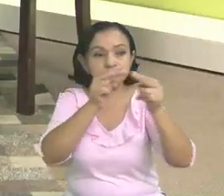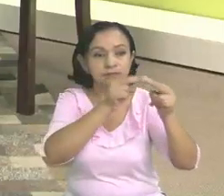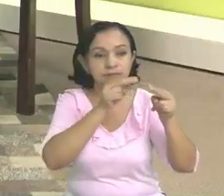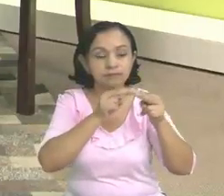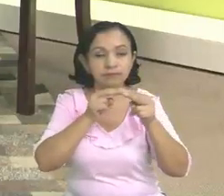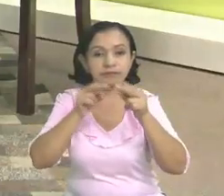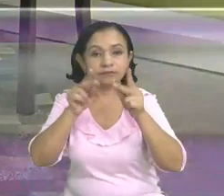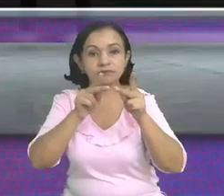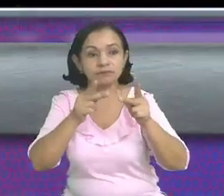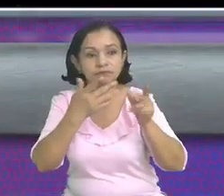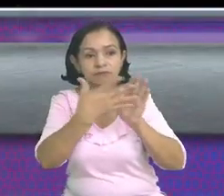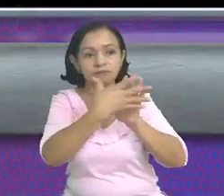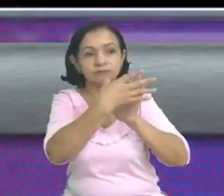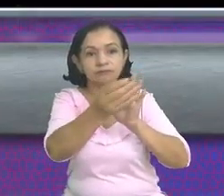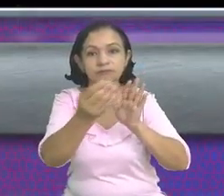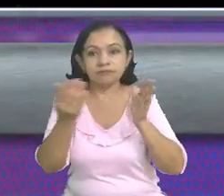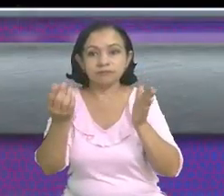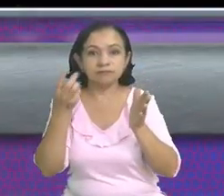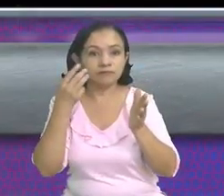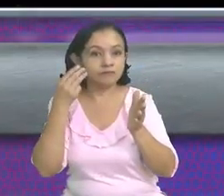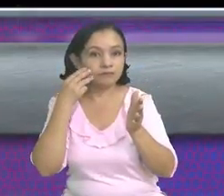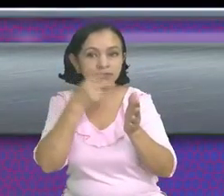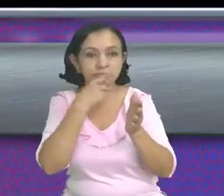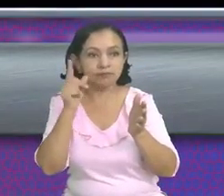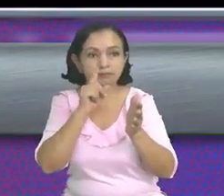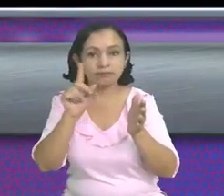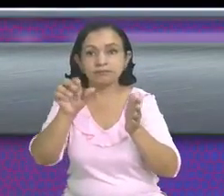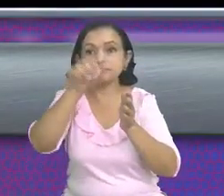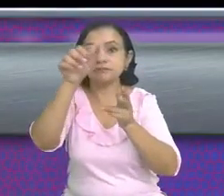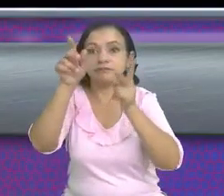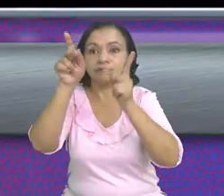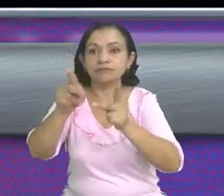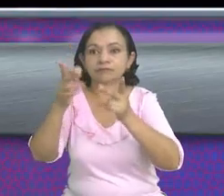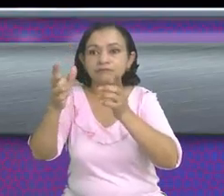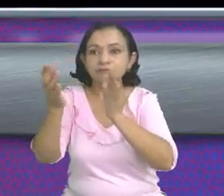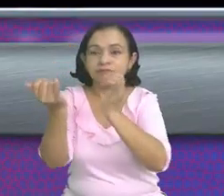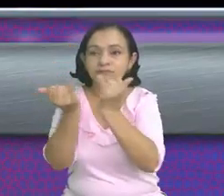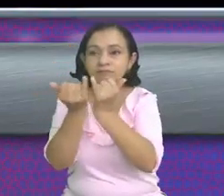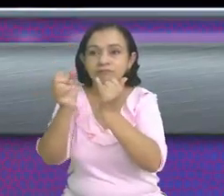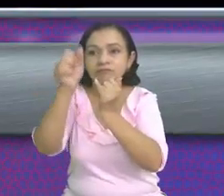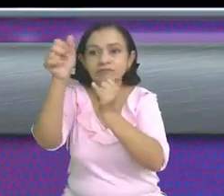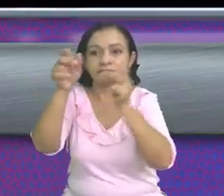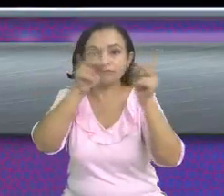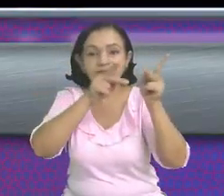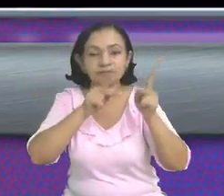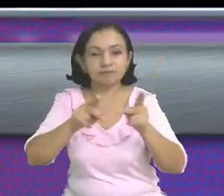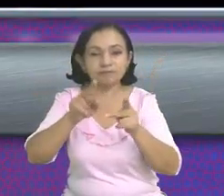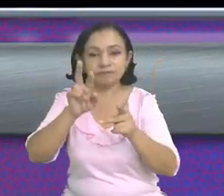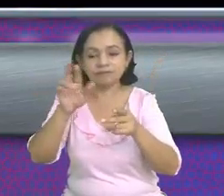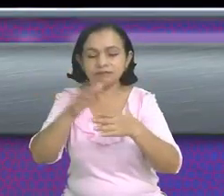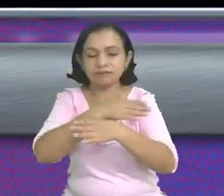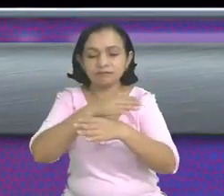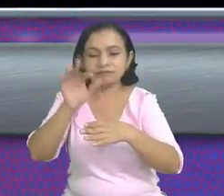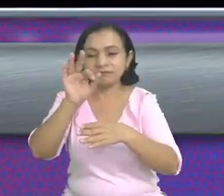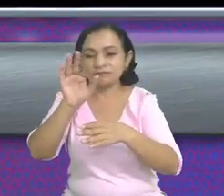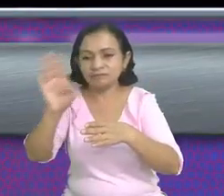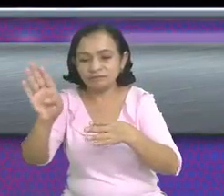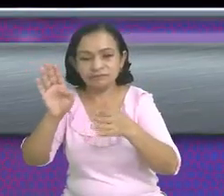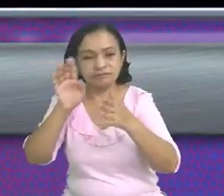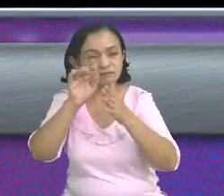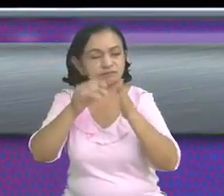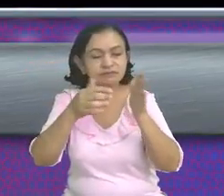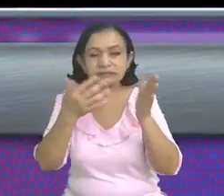quién se quieren parecer. De hecho, ya no es ni a la mamá ni al papá, ya están viendo más hacia afuera. Y ahora, insisto, con las redes sociales, pues el mundo se